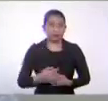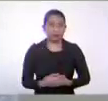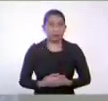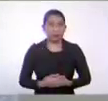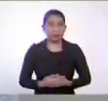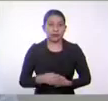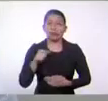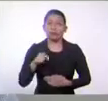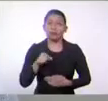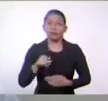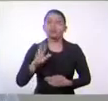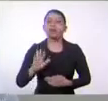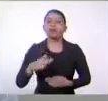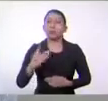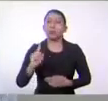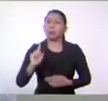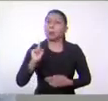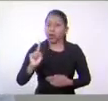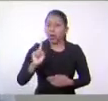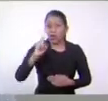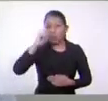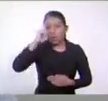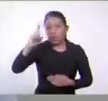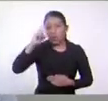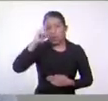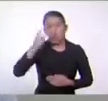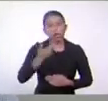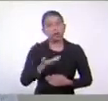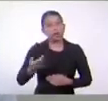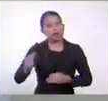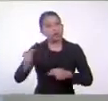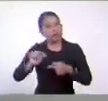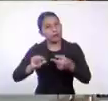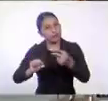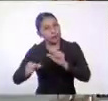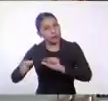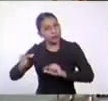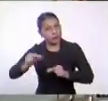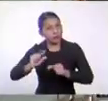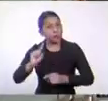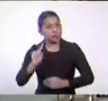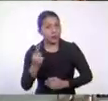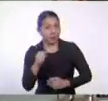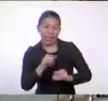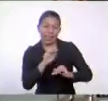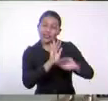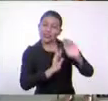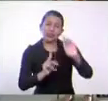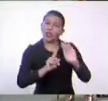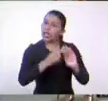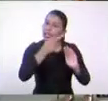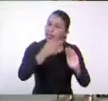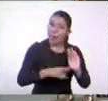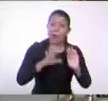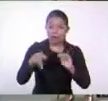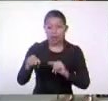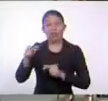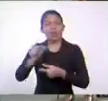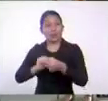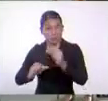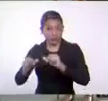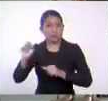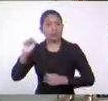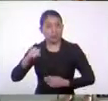se construyen sobre la base de ideas científicas. Aunque la historia se desarrolle fuera de